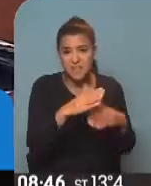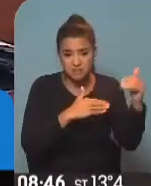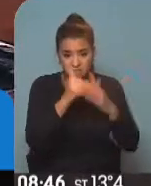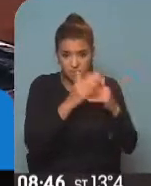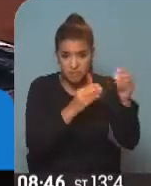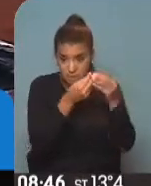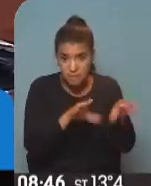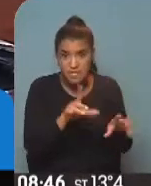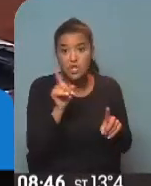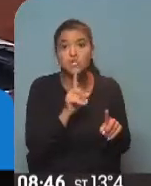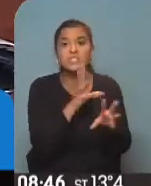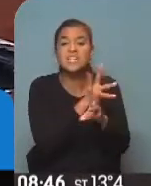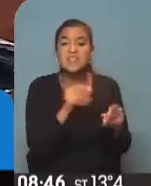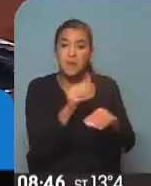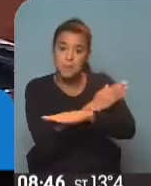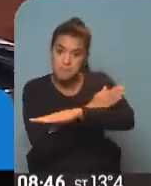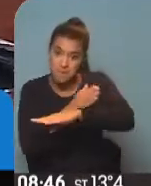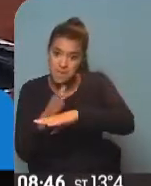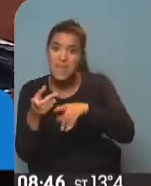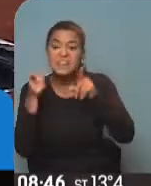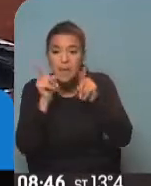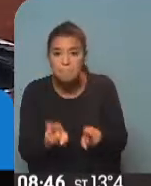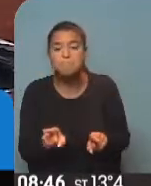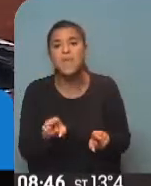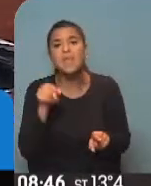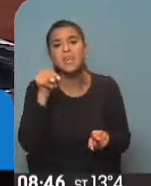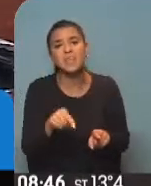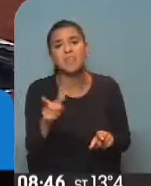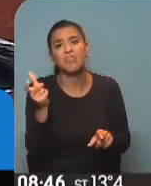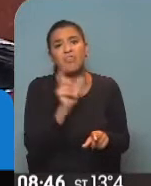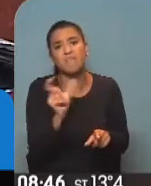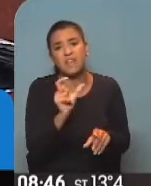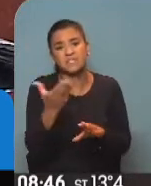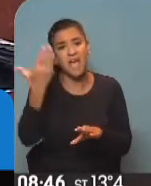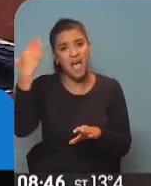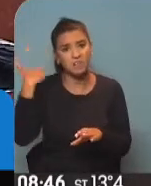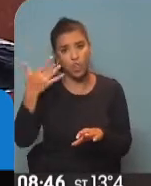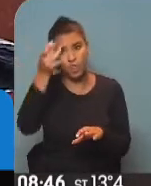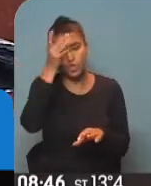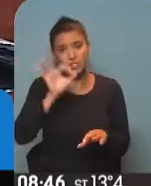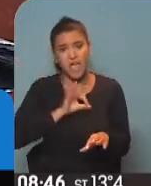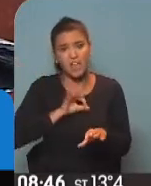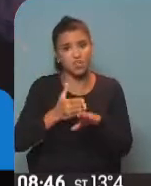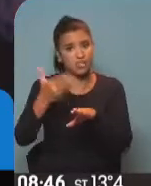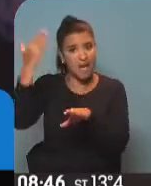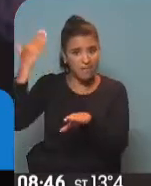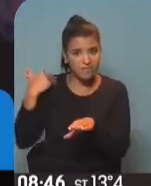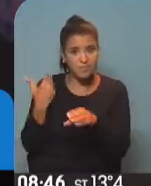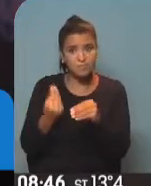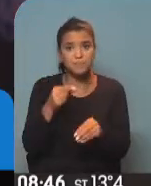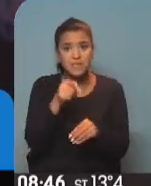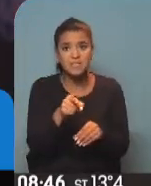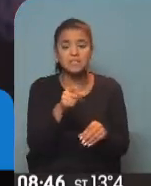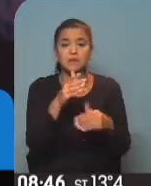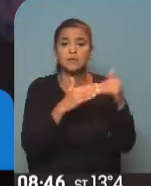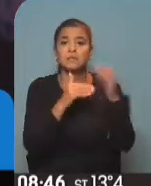solo se termina a lo largo de esta gestión sino que además a diferencia de lo que sucedía en los 12 años que nos precedieron esa obra va a